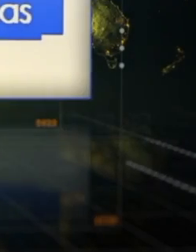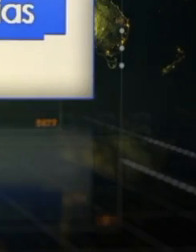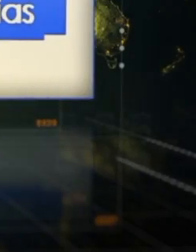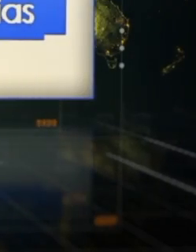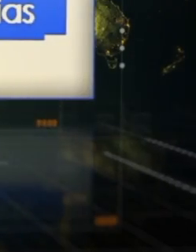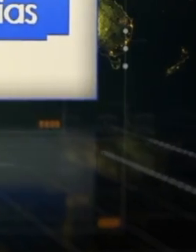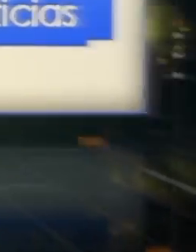Gracias.